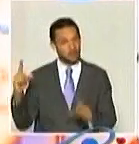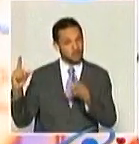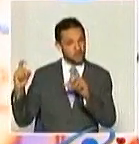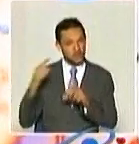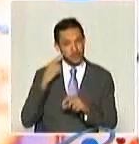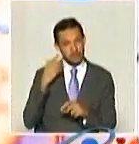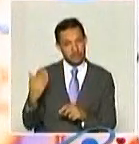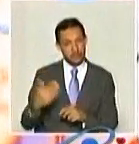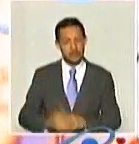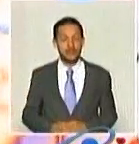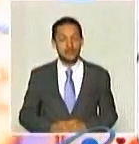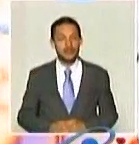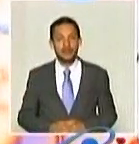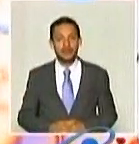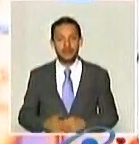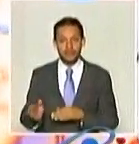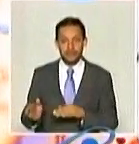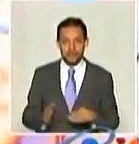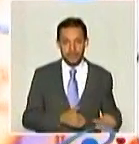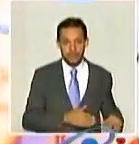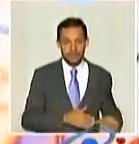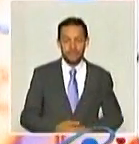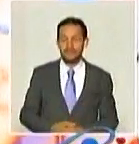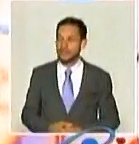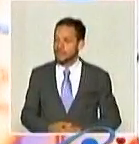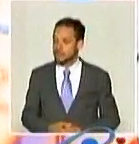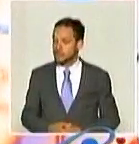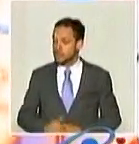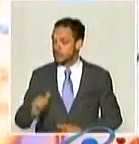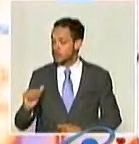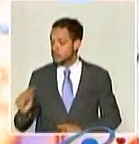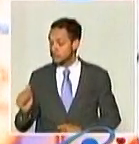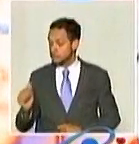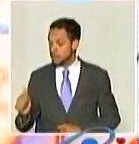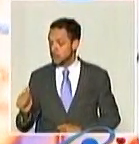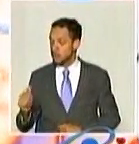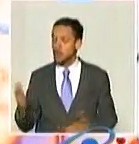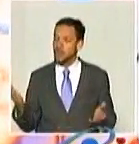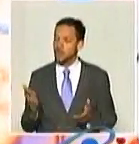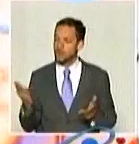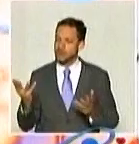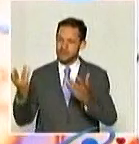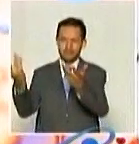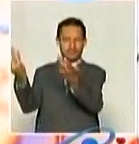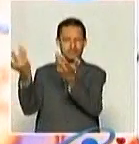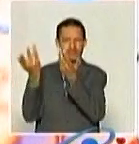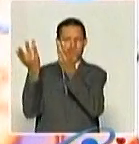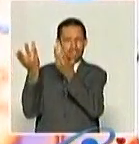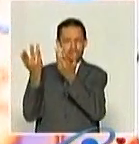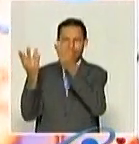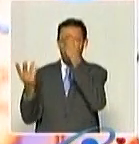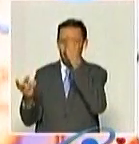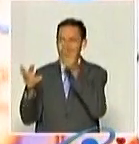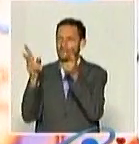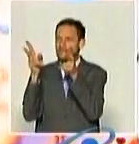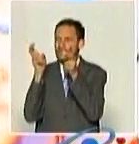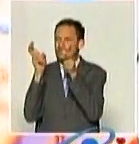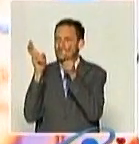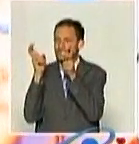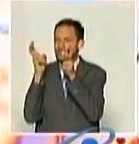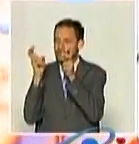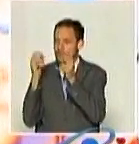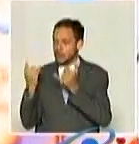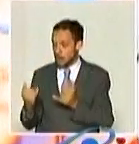riesgos. Doctor Javier, usted estuvo en una actualización en varias partes y nos habla